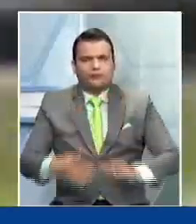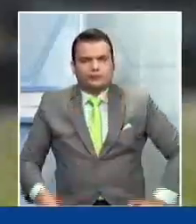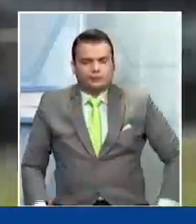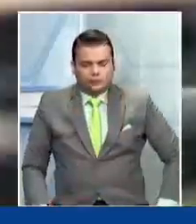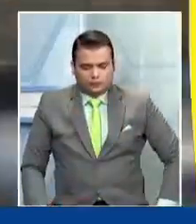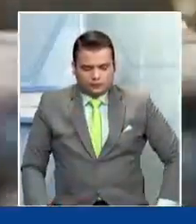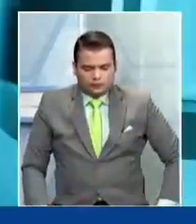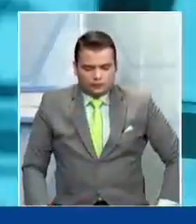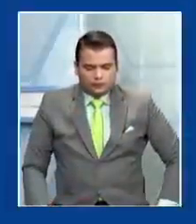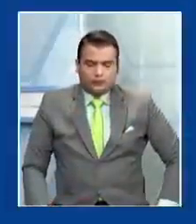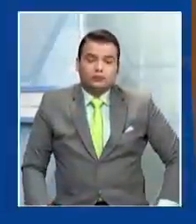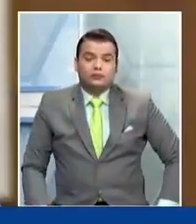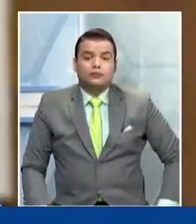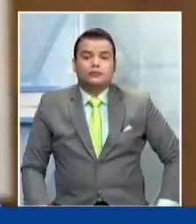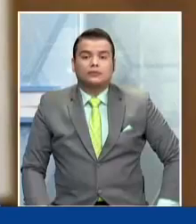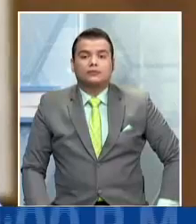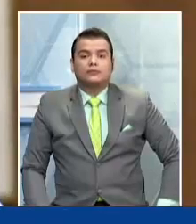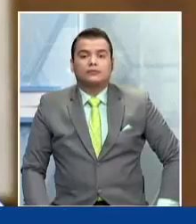trata.